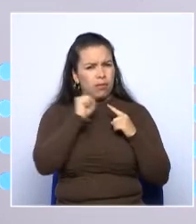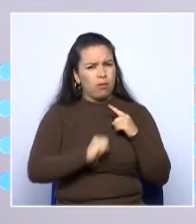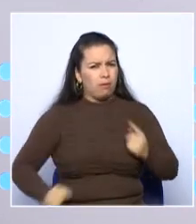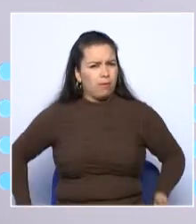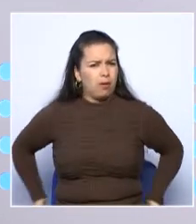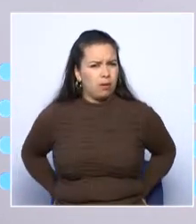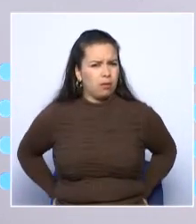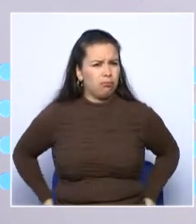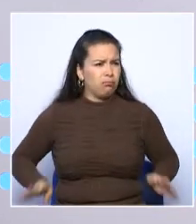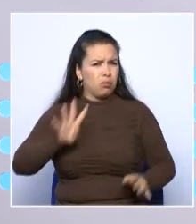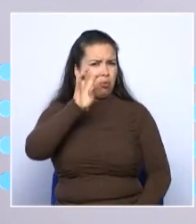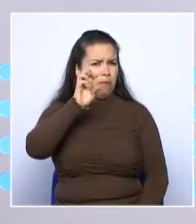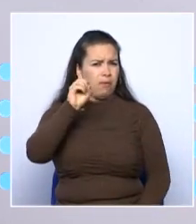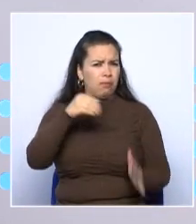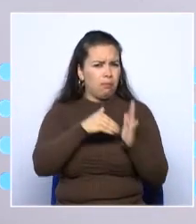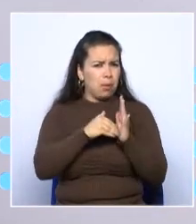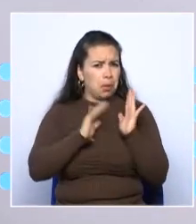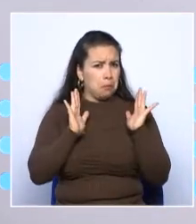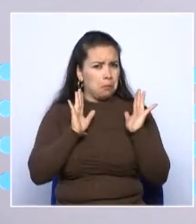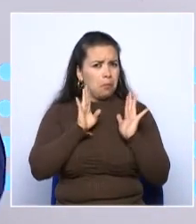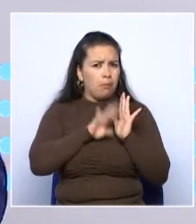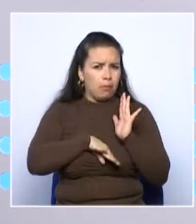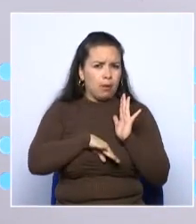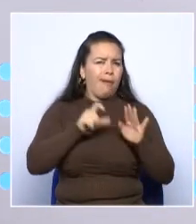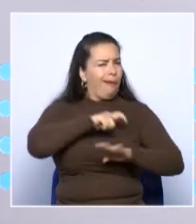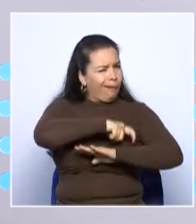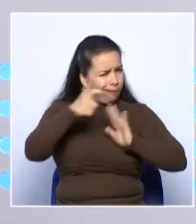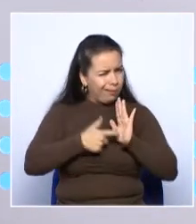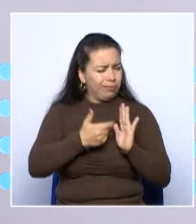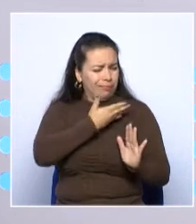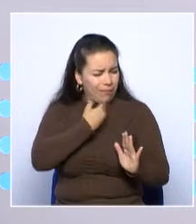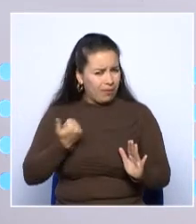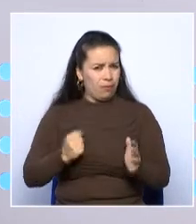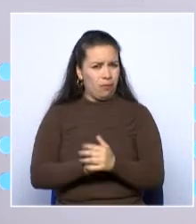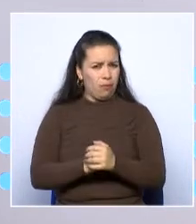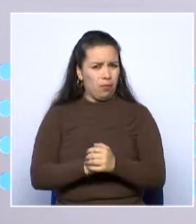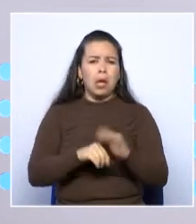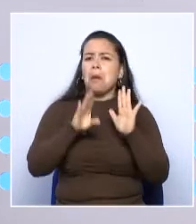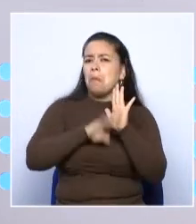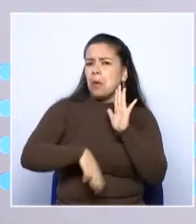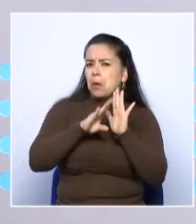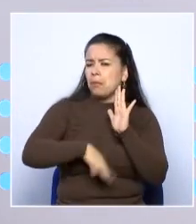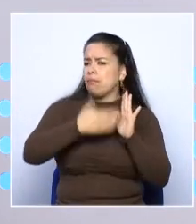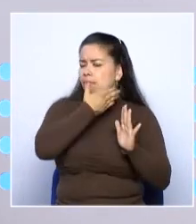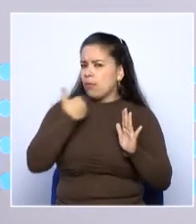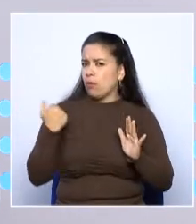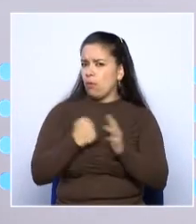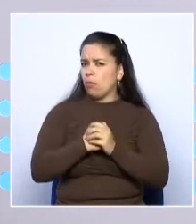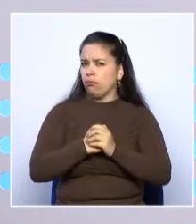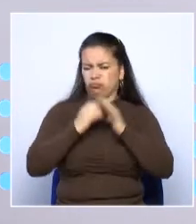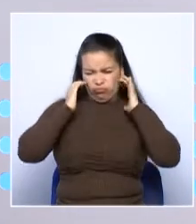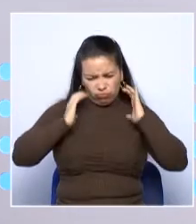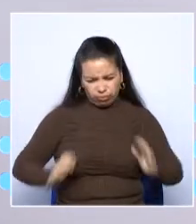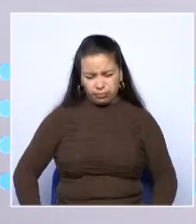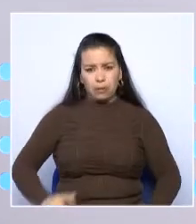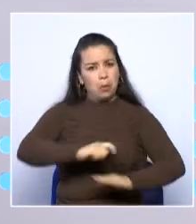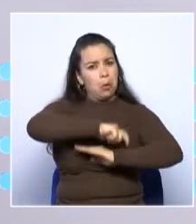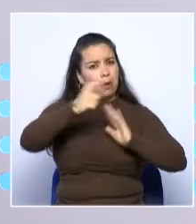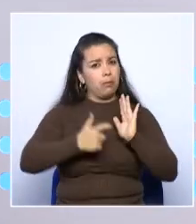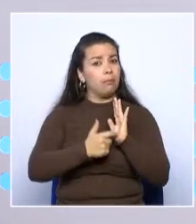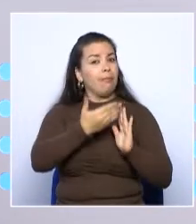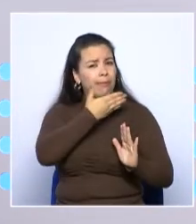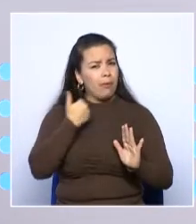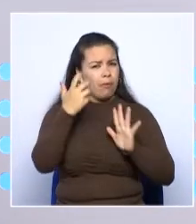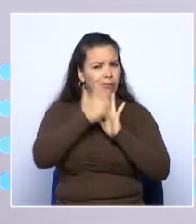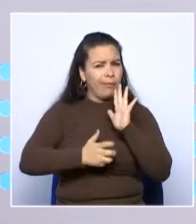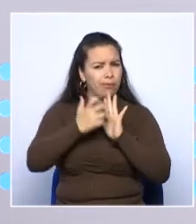costar 90.000 pesos. Hágasela entera. Le puede salir más económica y hágase todo el